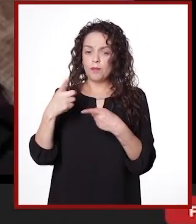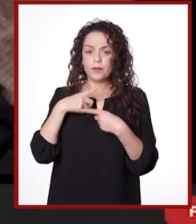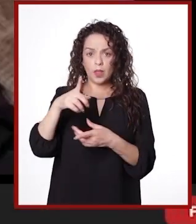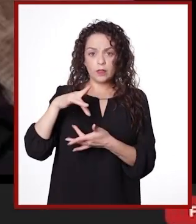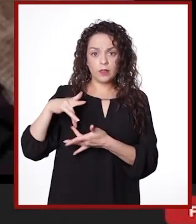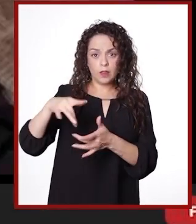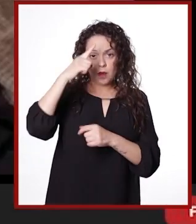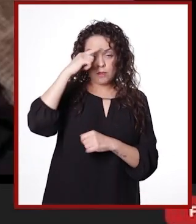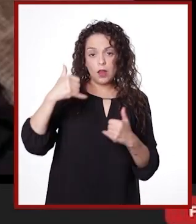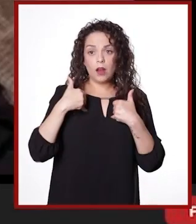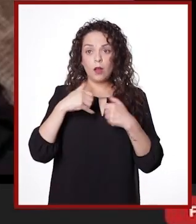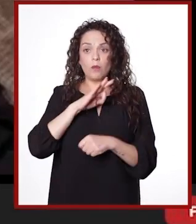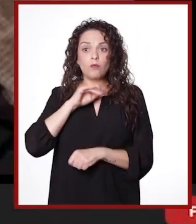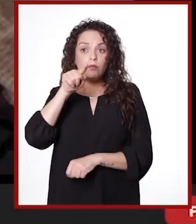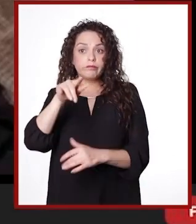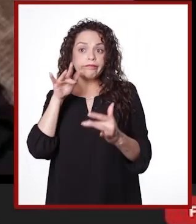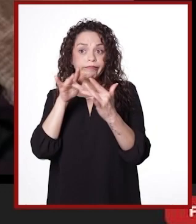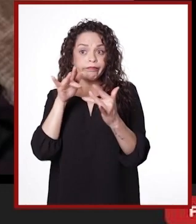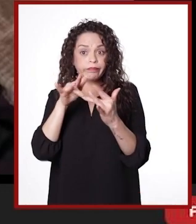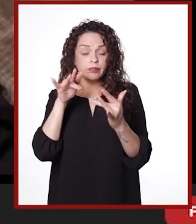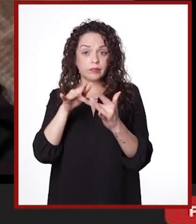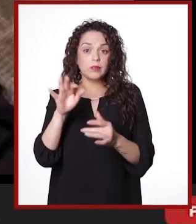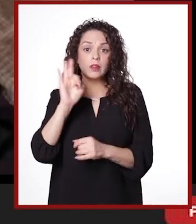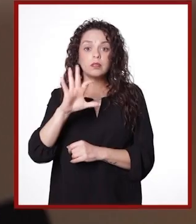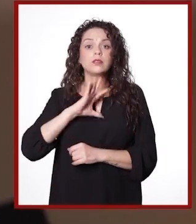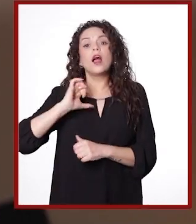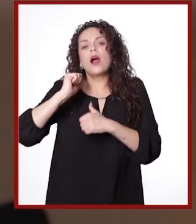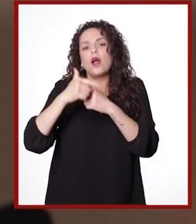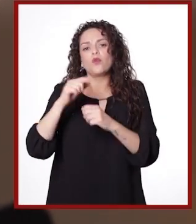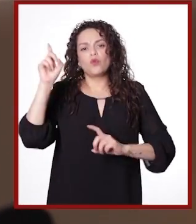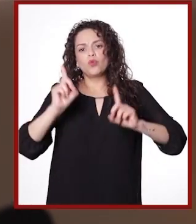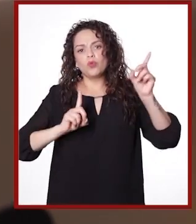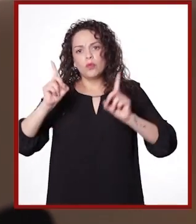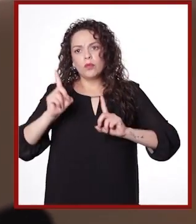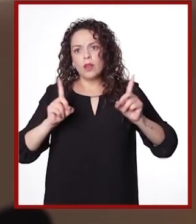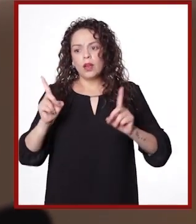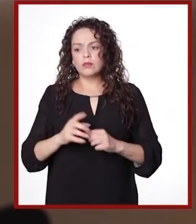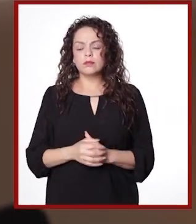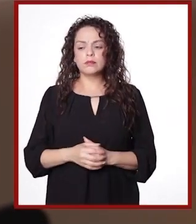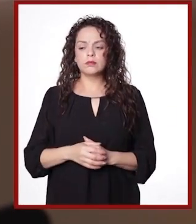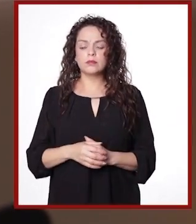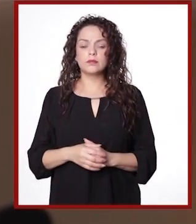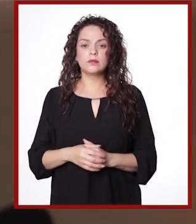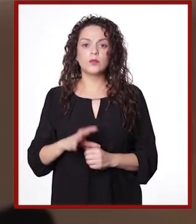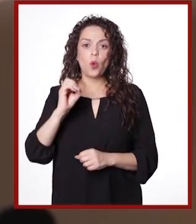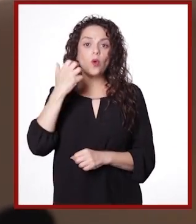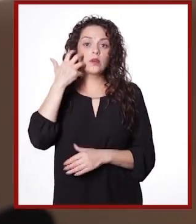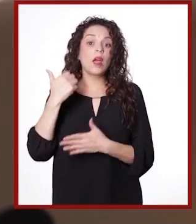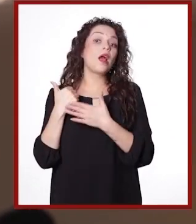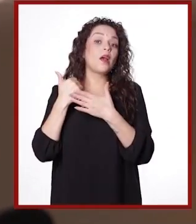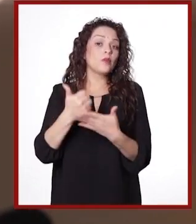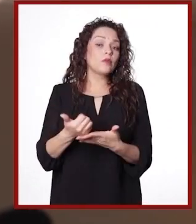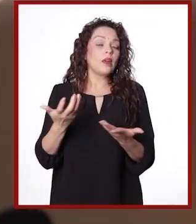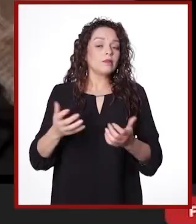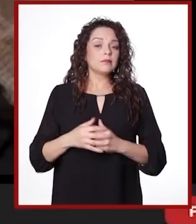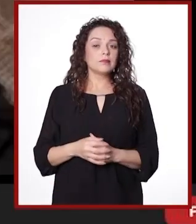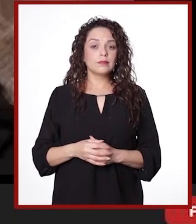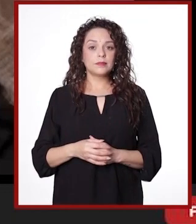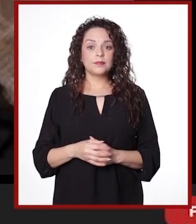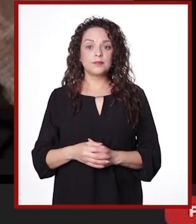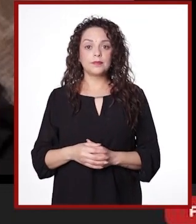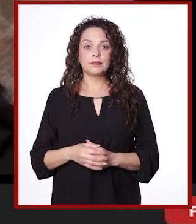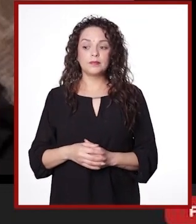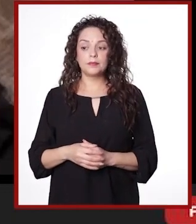para que los jóvenes te puedan buscar si tienen alguna duda o si quieren ayudar de alguna manera?